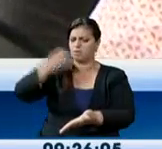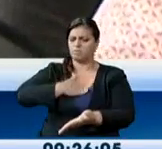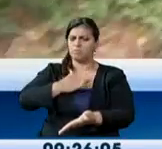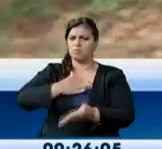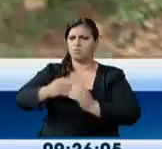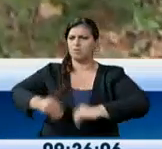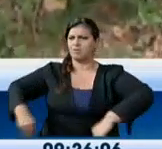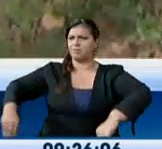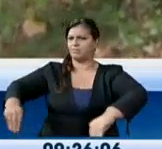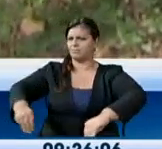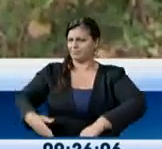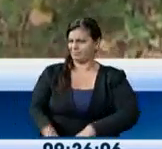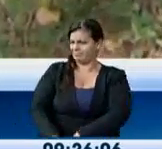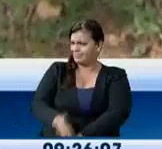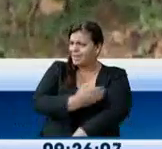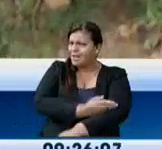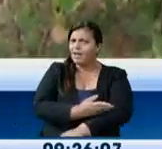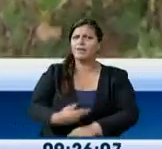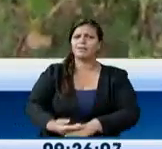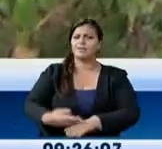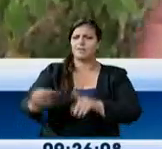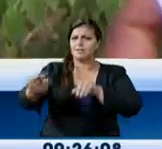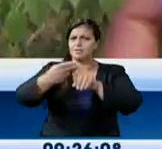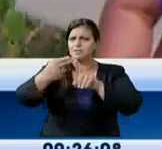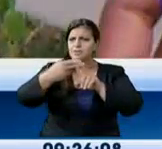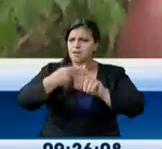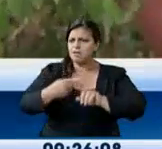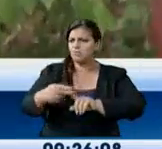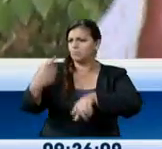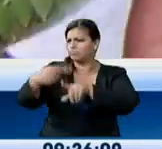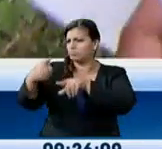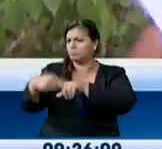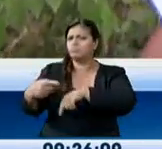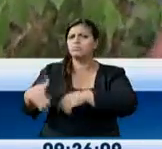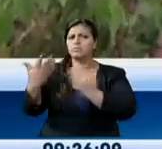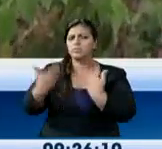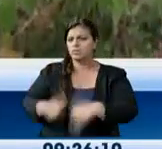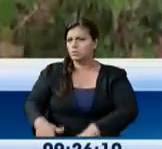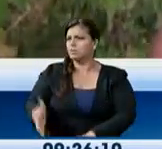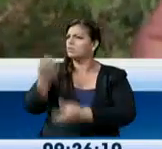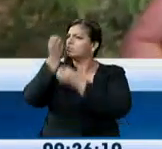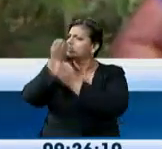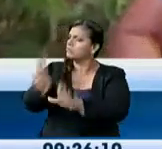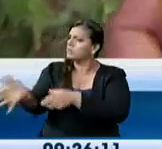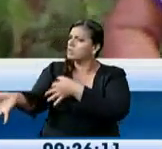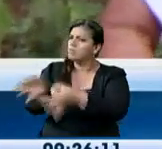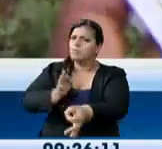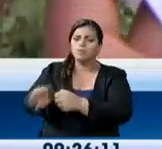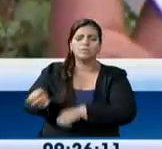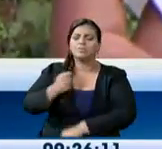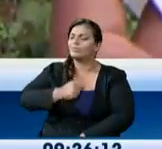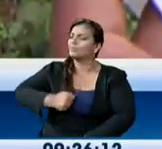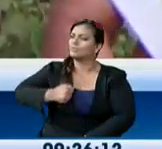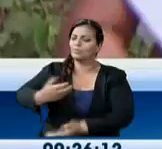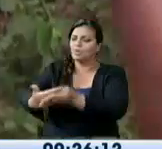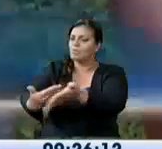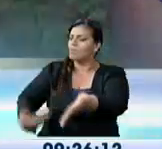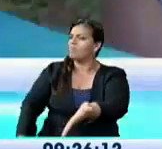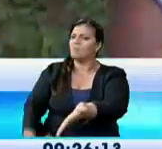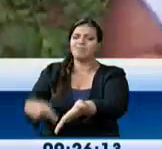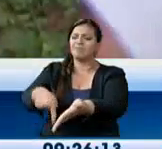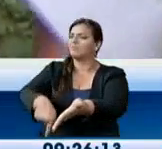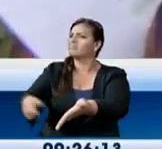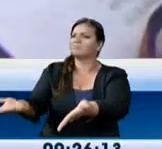un censo anteriormente, cuando nosotros ya hicimos todo el proceso de legalización y le determinamos y les explicamos que esos derechos de posesión no son